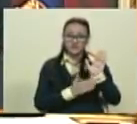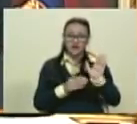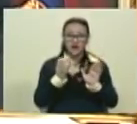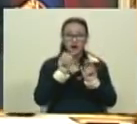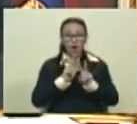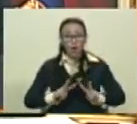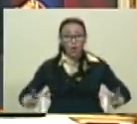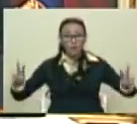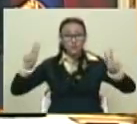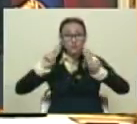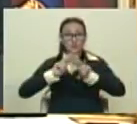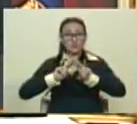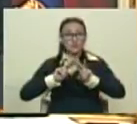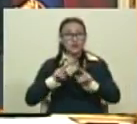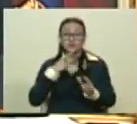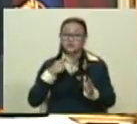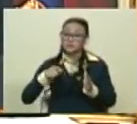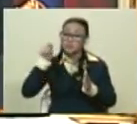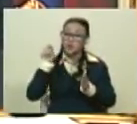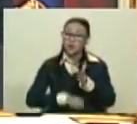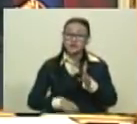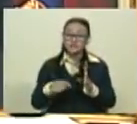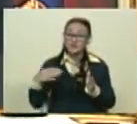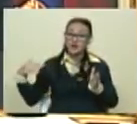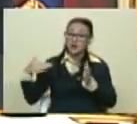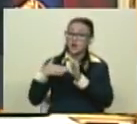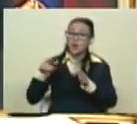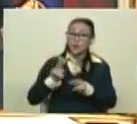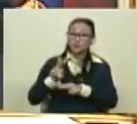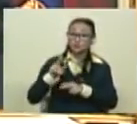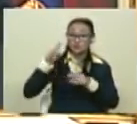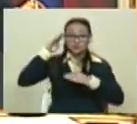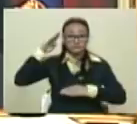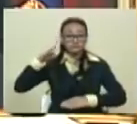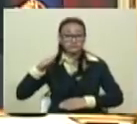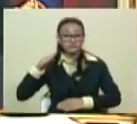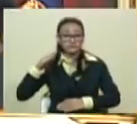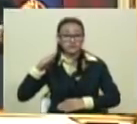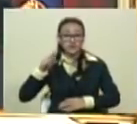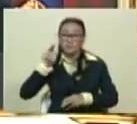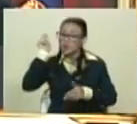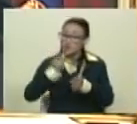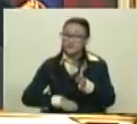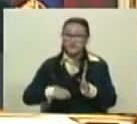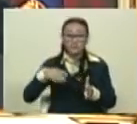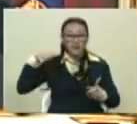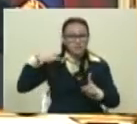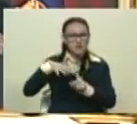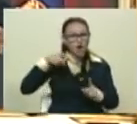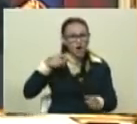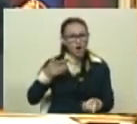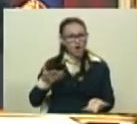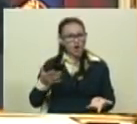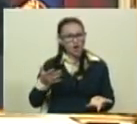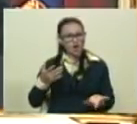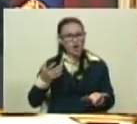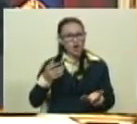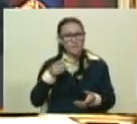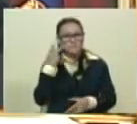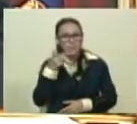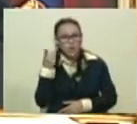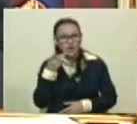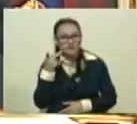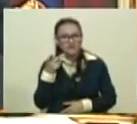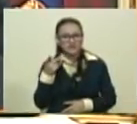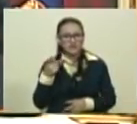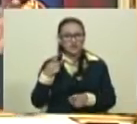Unidas, que prohíbe la amenaza del uso de la fuerza o el uso de la fuerza para imponer objetivos o políticas en